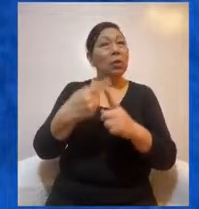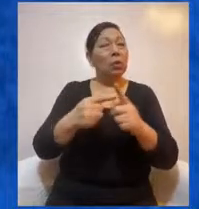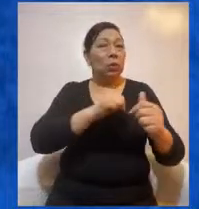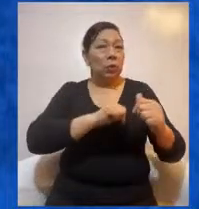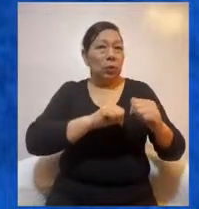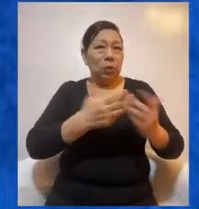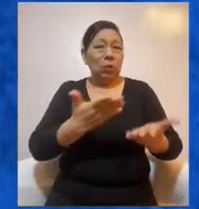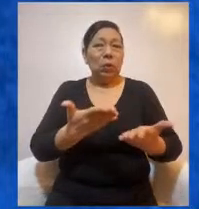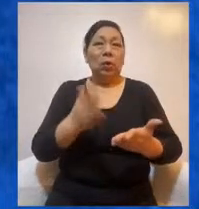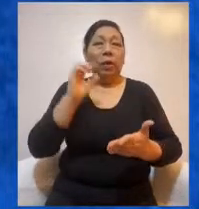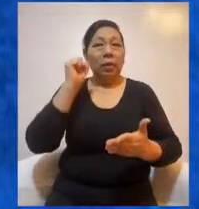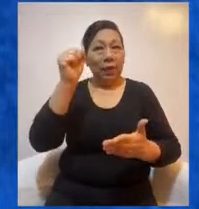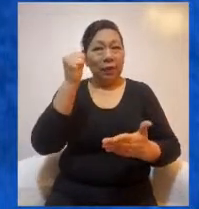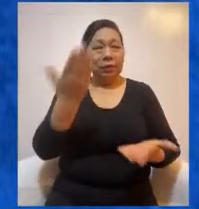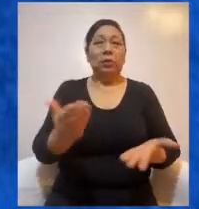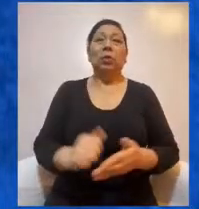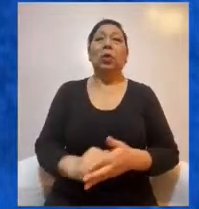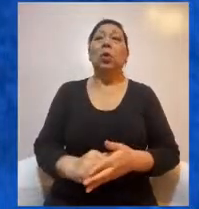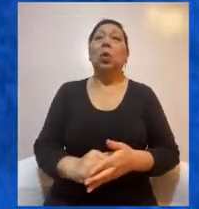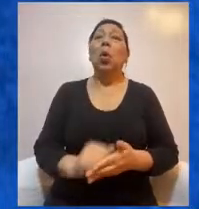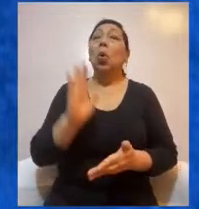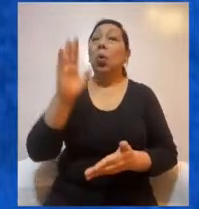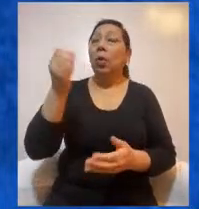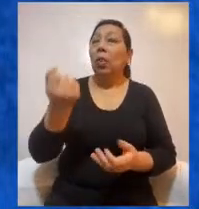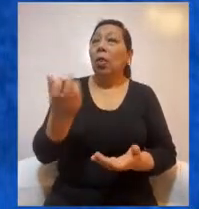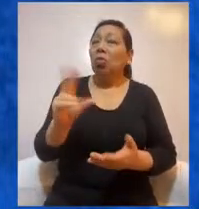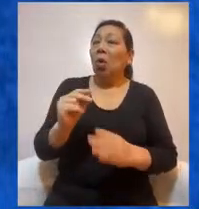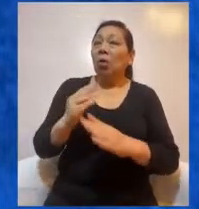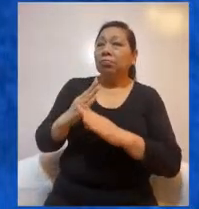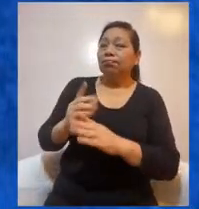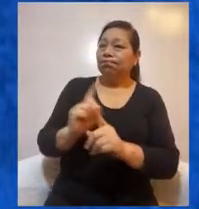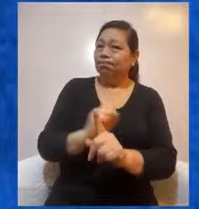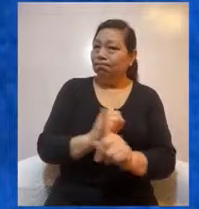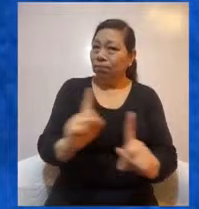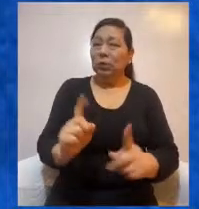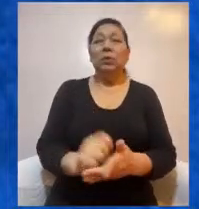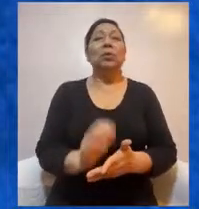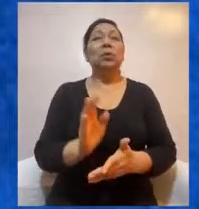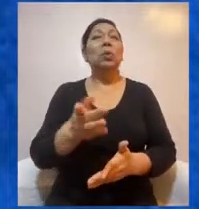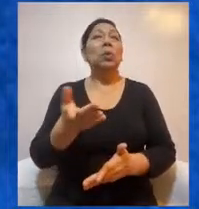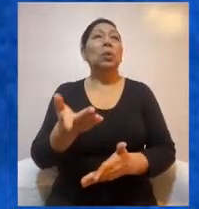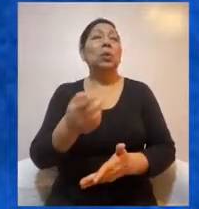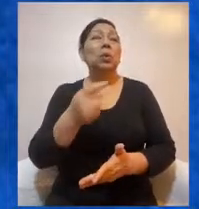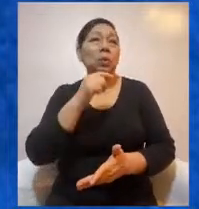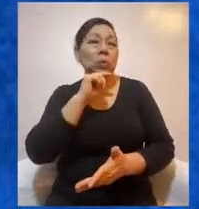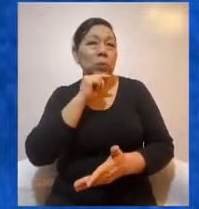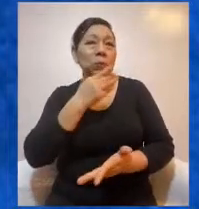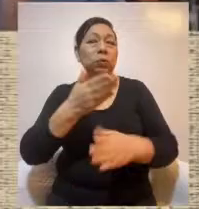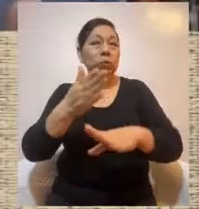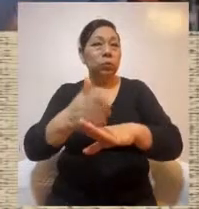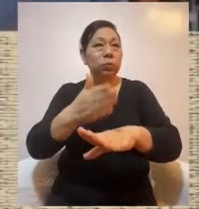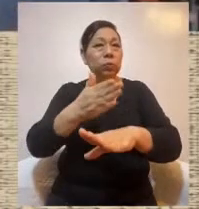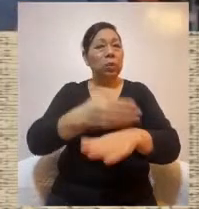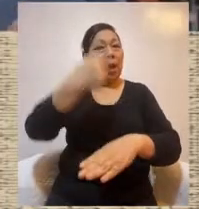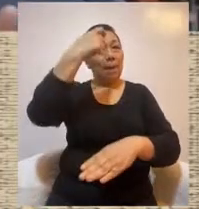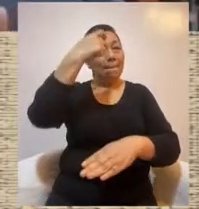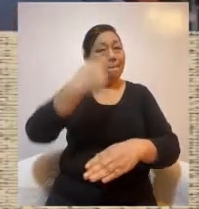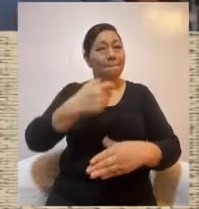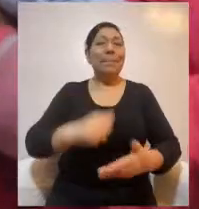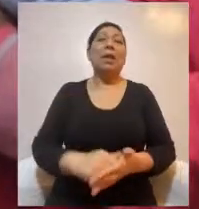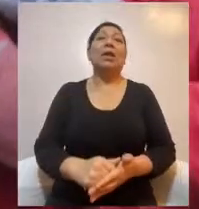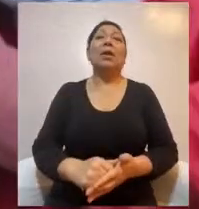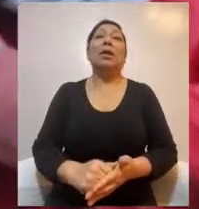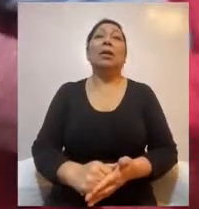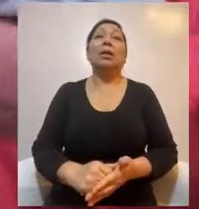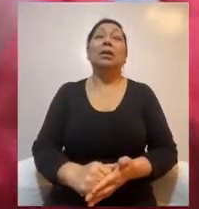diversas afectaciones a derechos fundamentales, como el derecho a no ser discriminada en función del sexo, al libre desarrollo de la